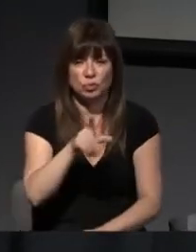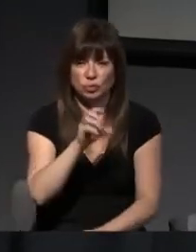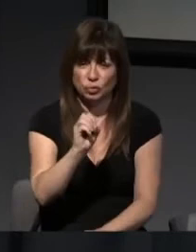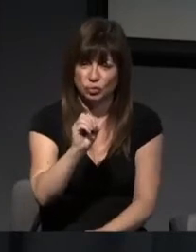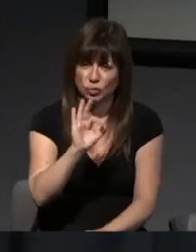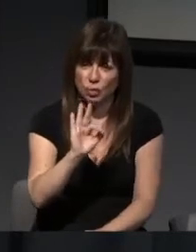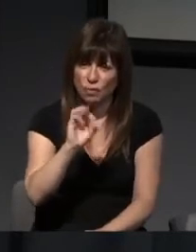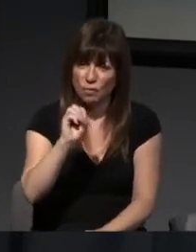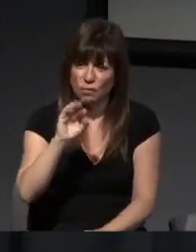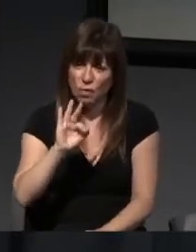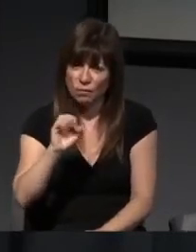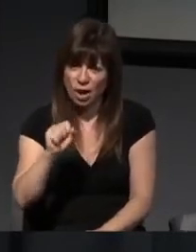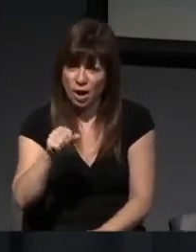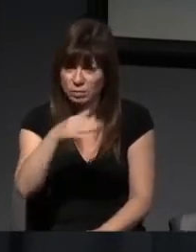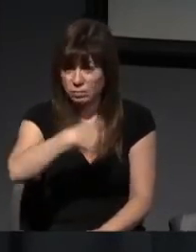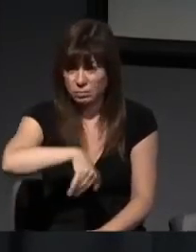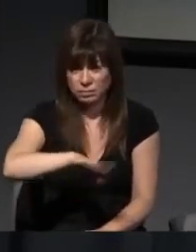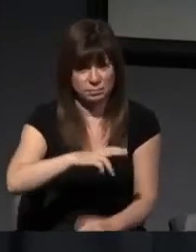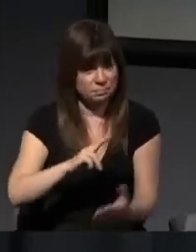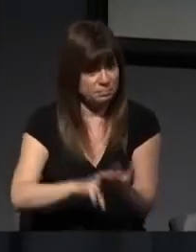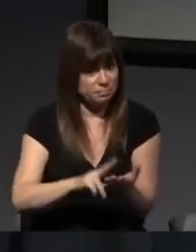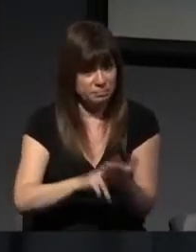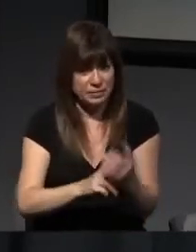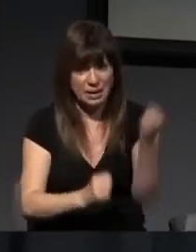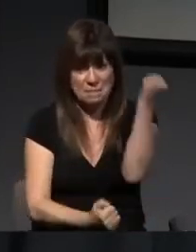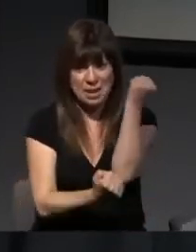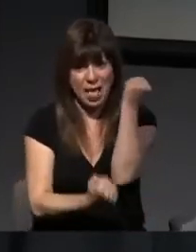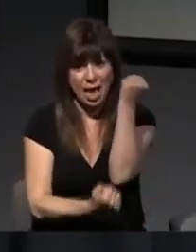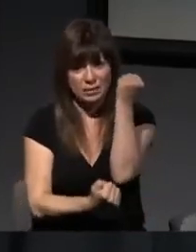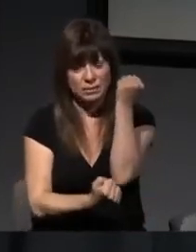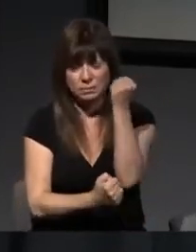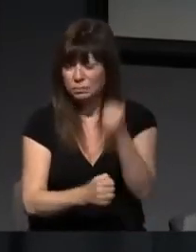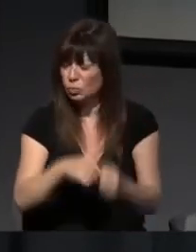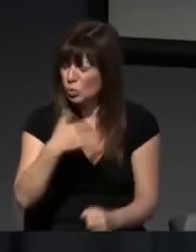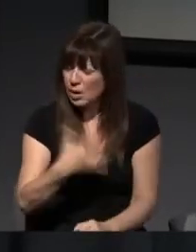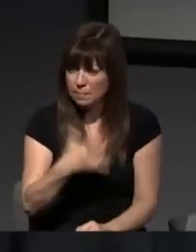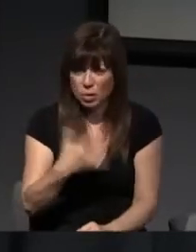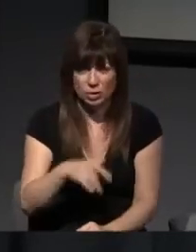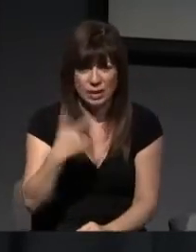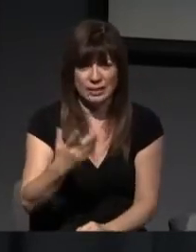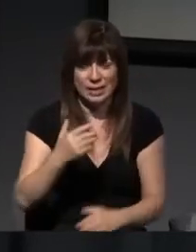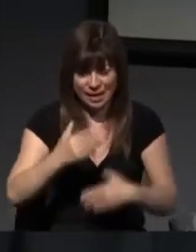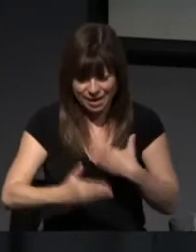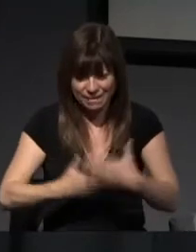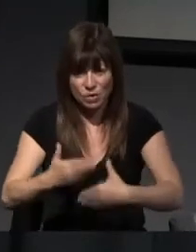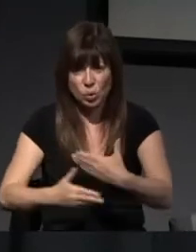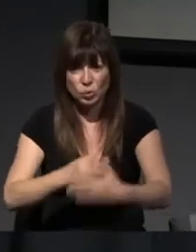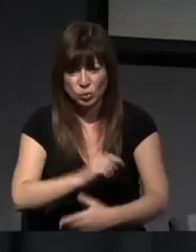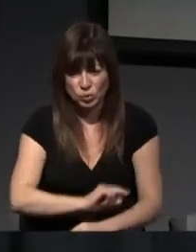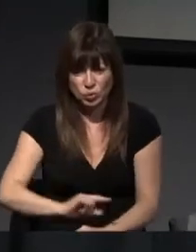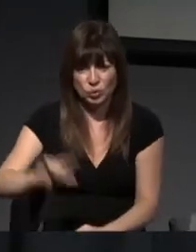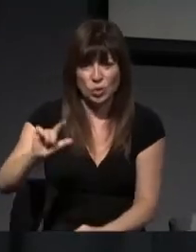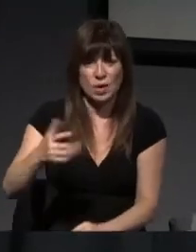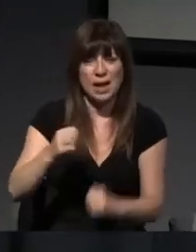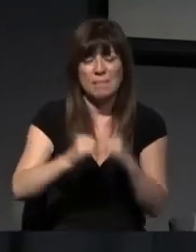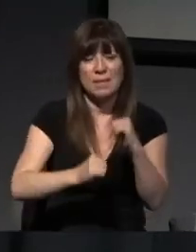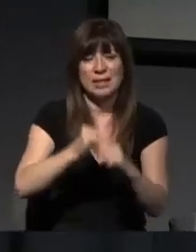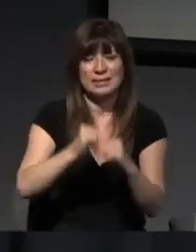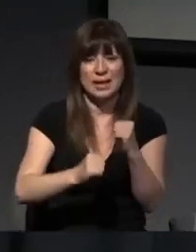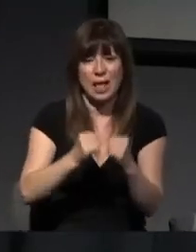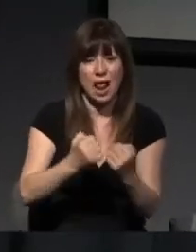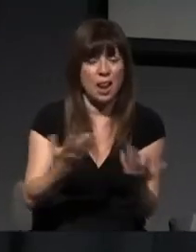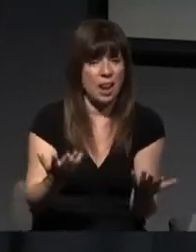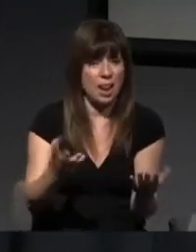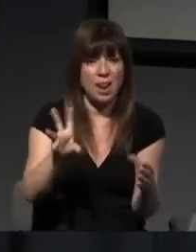¿no es cierto?, nosotros realmente es un pilar estratégico de Sofofa promover una evolución empresarial, y dentro de esa evolución empresarial es,